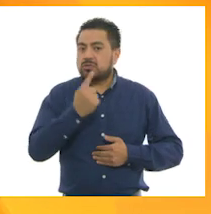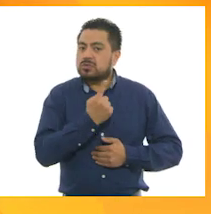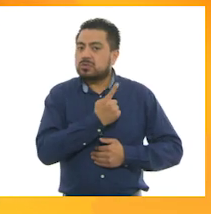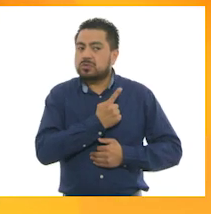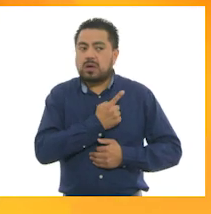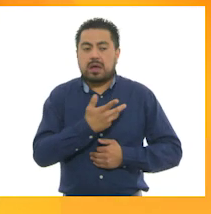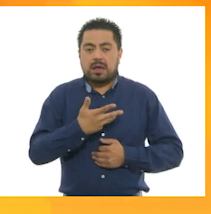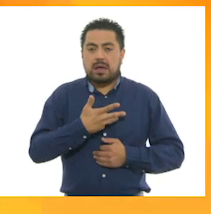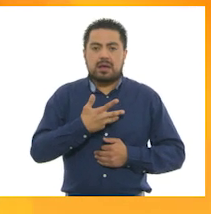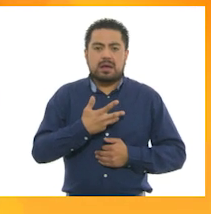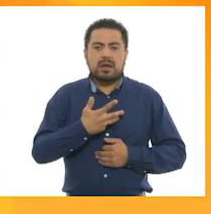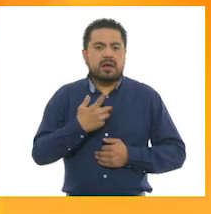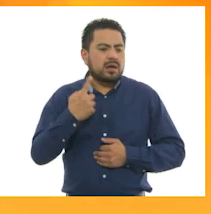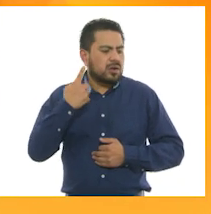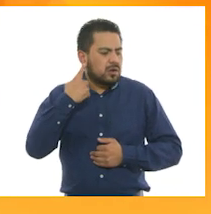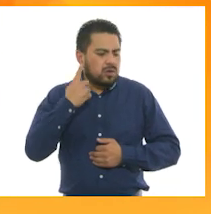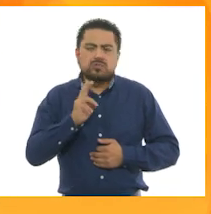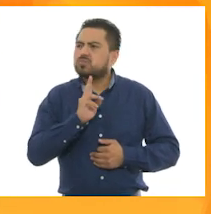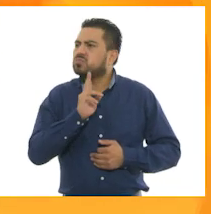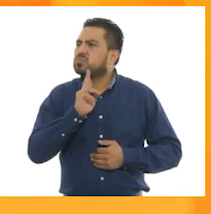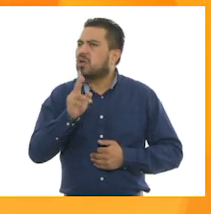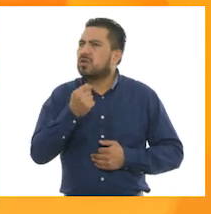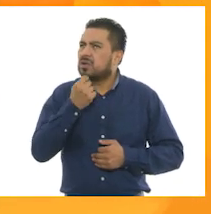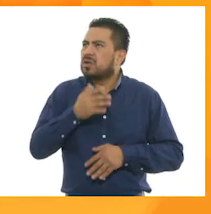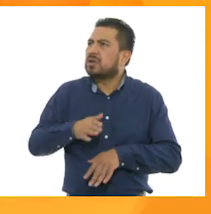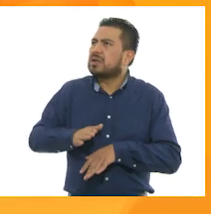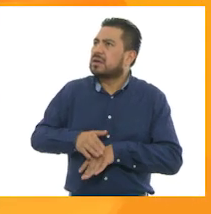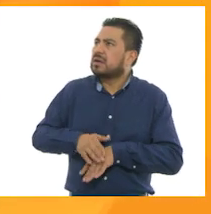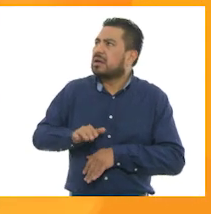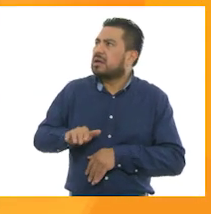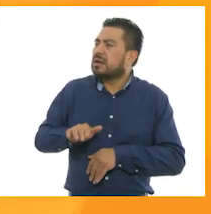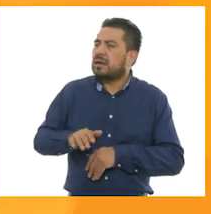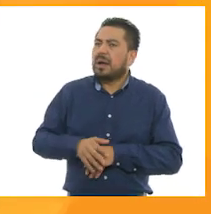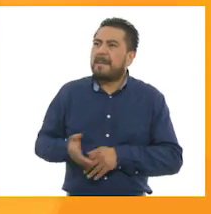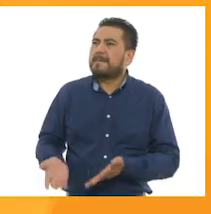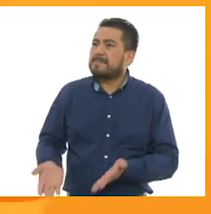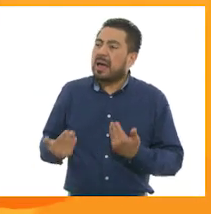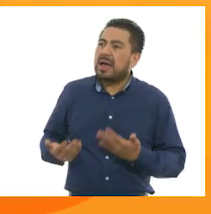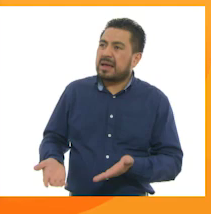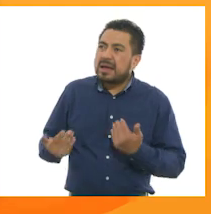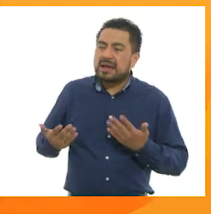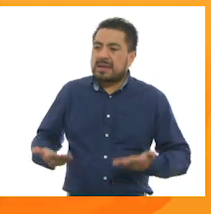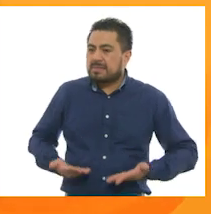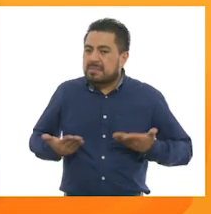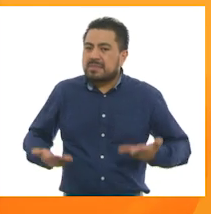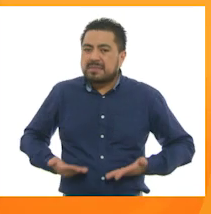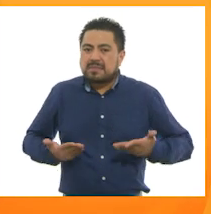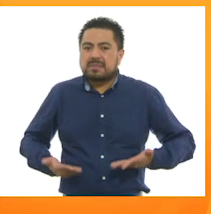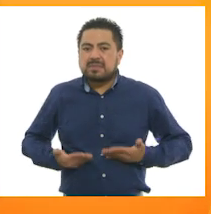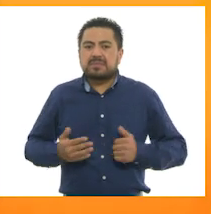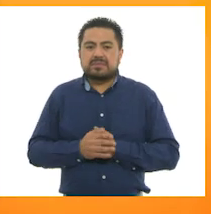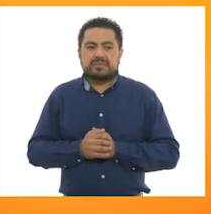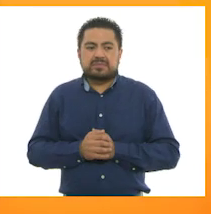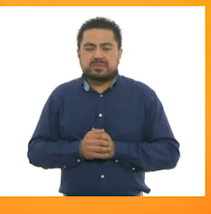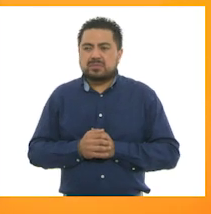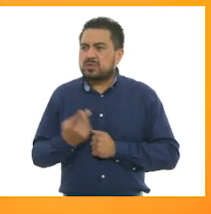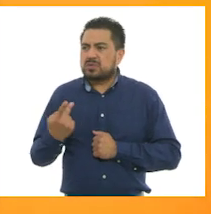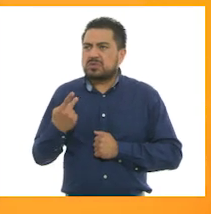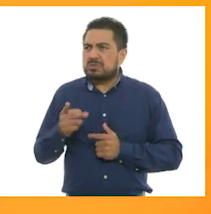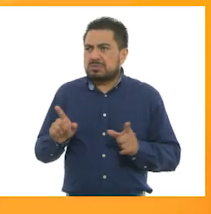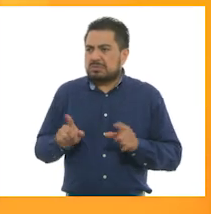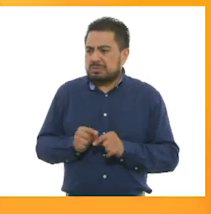solo. Oyó una vocecita que le decía, ¡vamos a bailar! ¡Solo nosotros